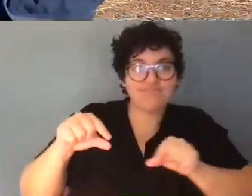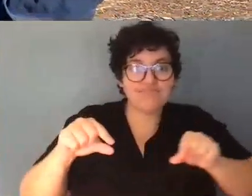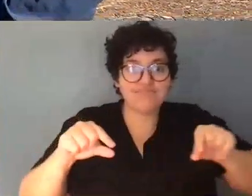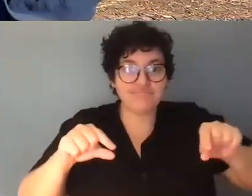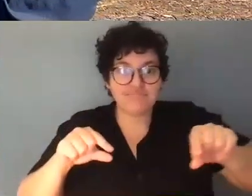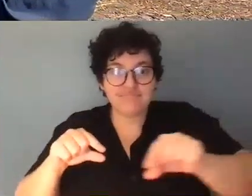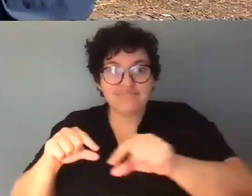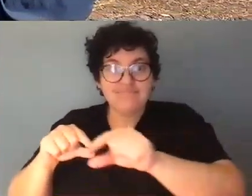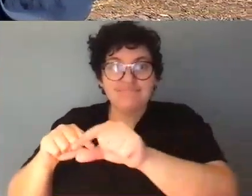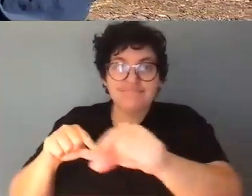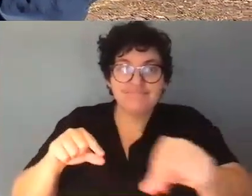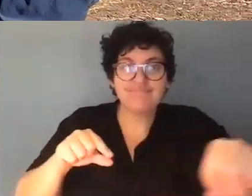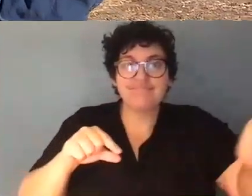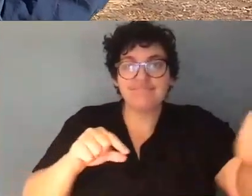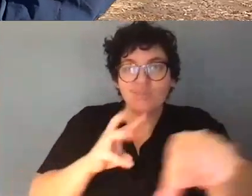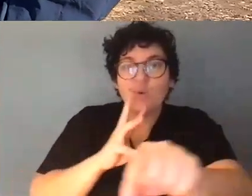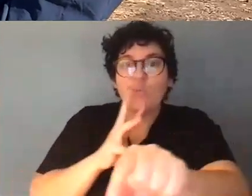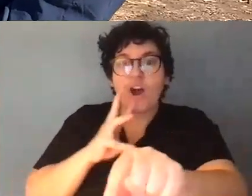mangueras.